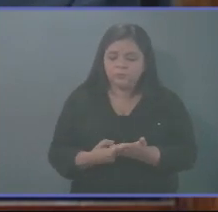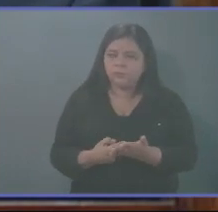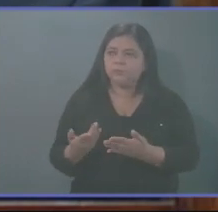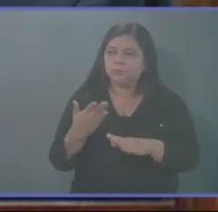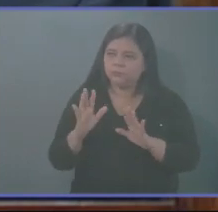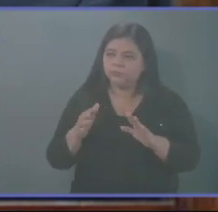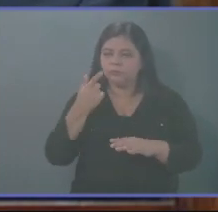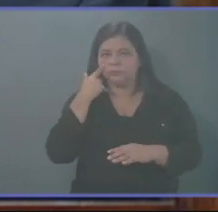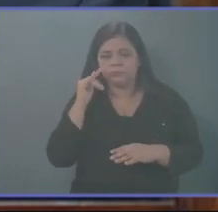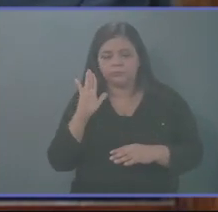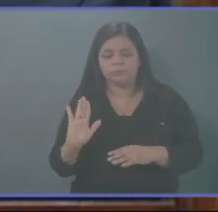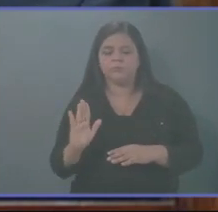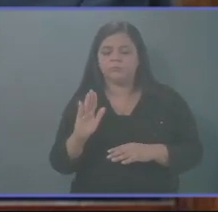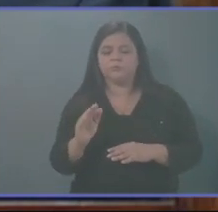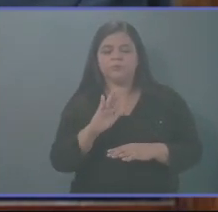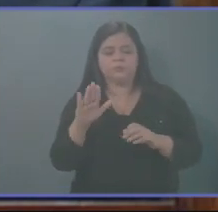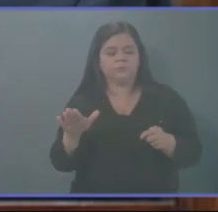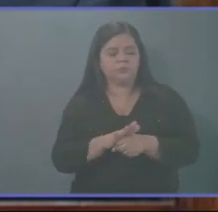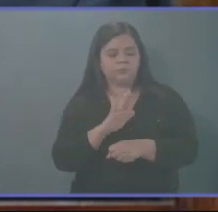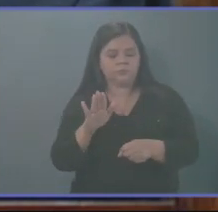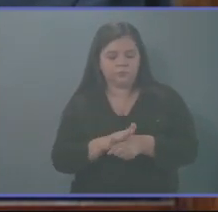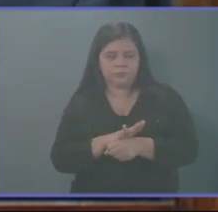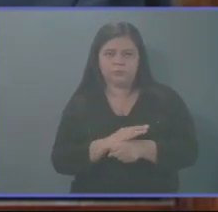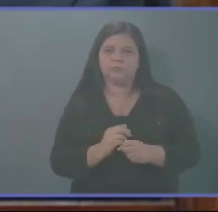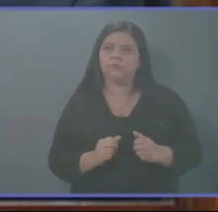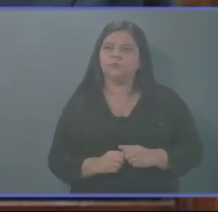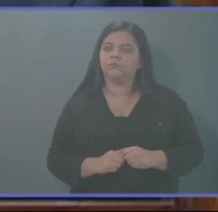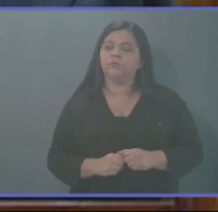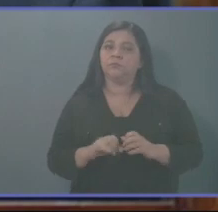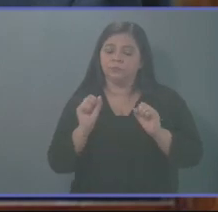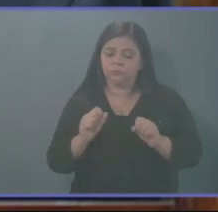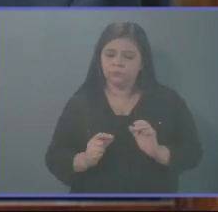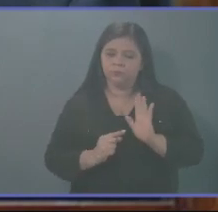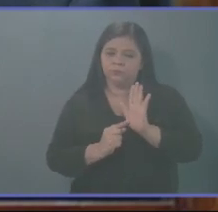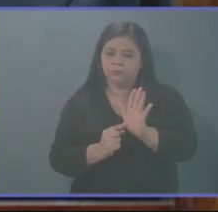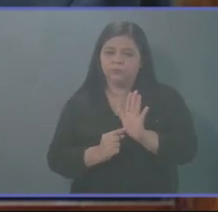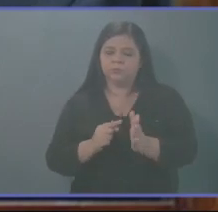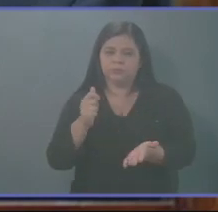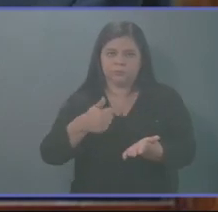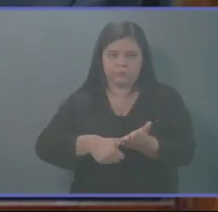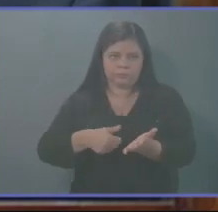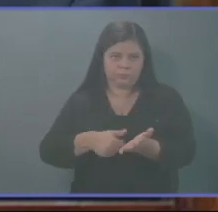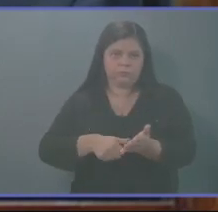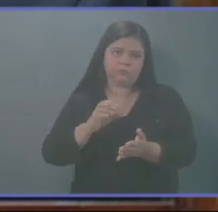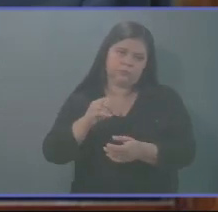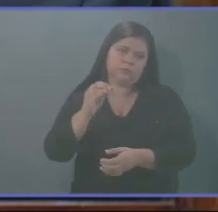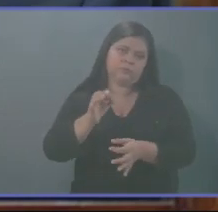conllevan a la existencia de evidencias suficientes que deban ser conocidas por el juzgador competente,